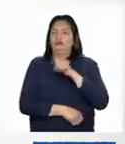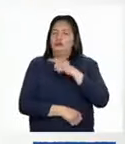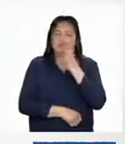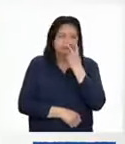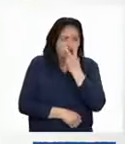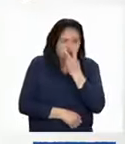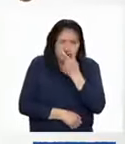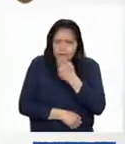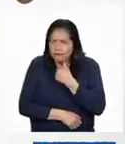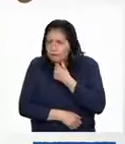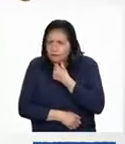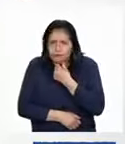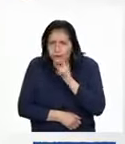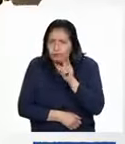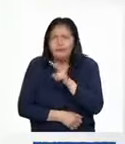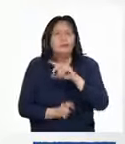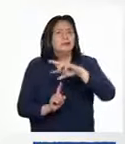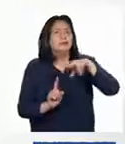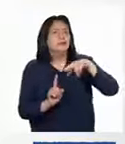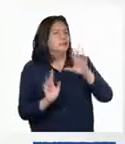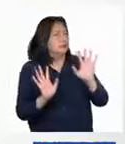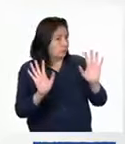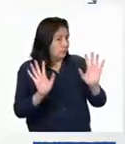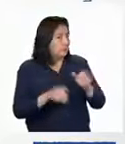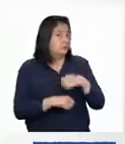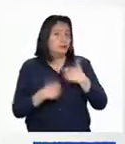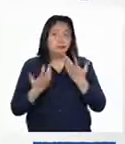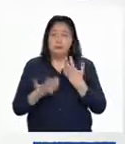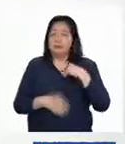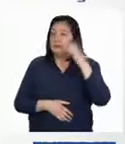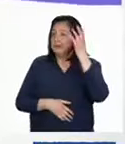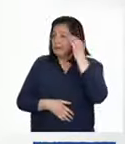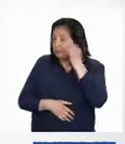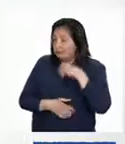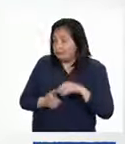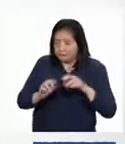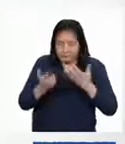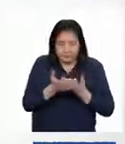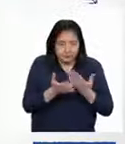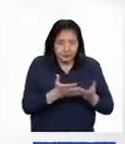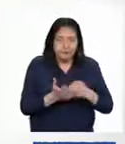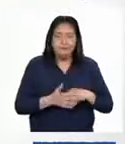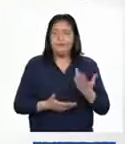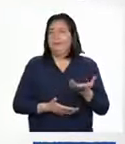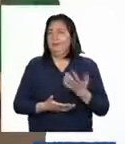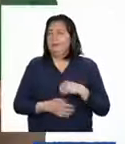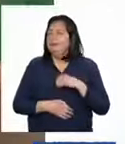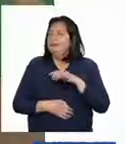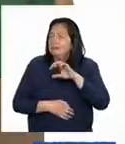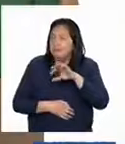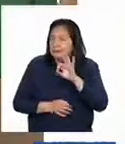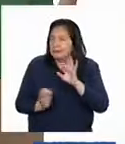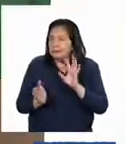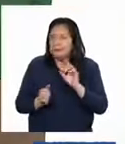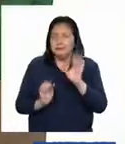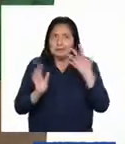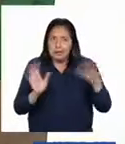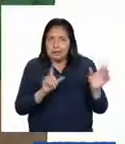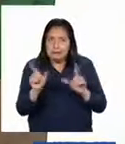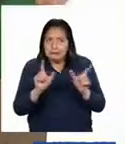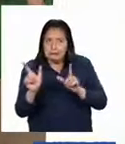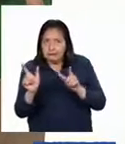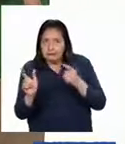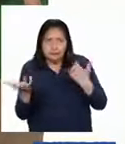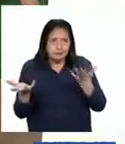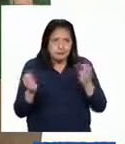muy observadores de todo lo que nos rodea. Así podremos experimentar y realizar nuestras indagaciones. ¿Estamos